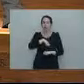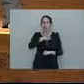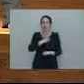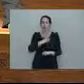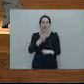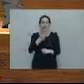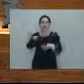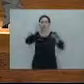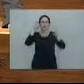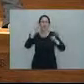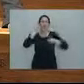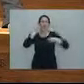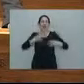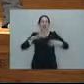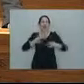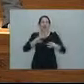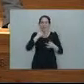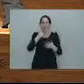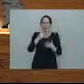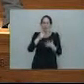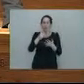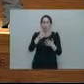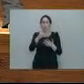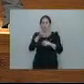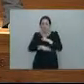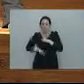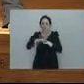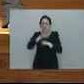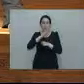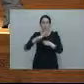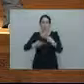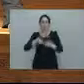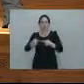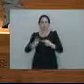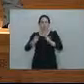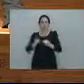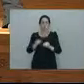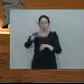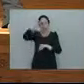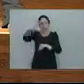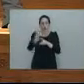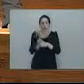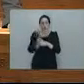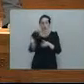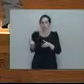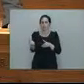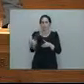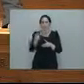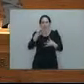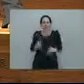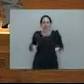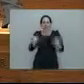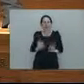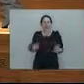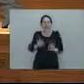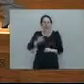suministro básico para los consumidores con menos recursos, especialmente para los familiares en riesgo de exclusión social. El Real Decreto, otro